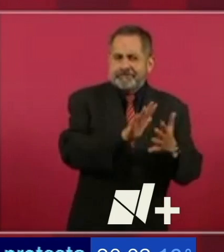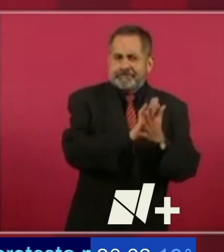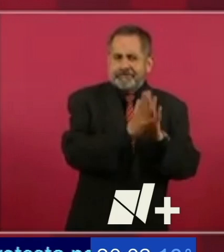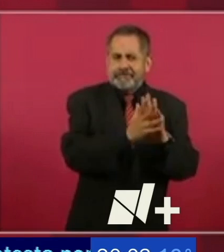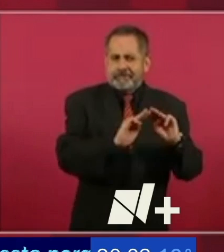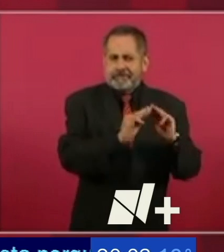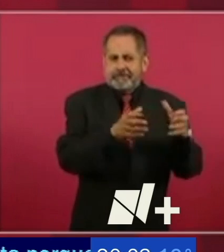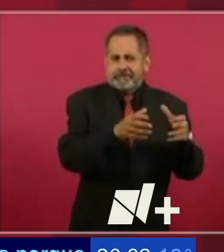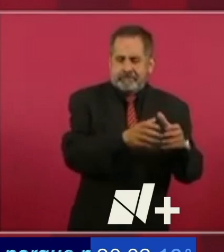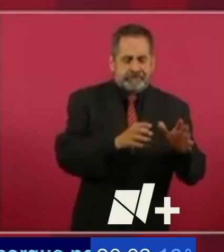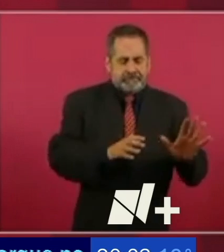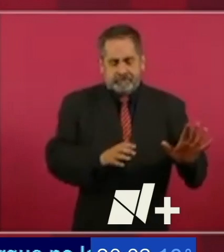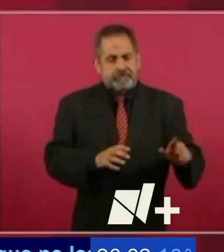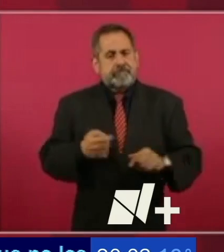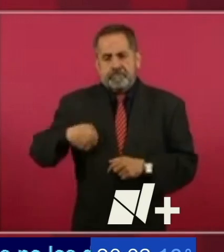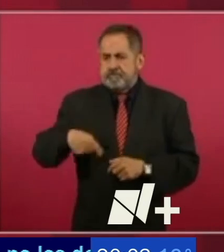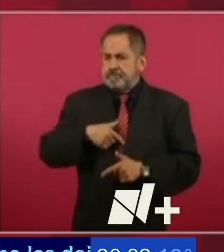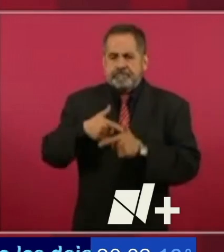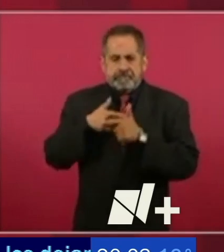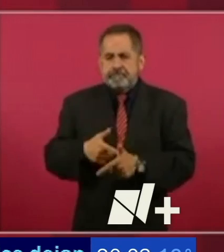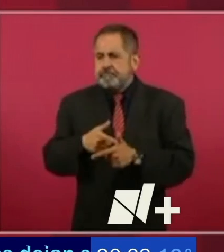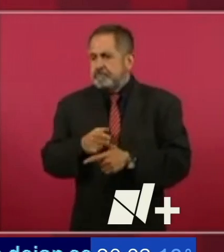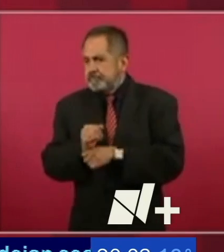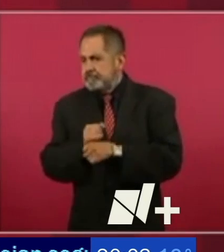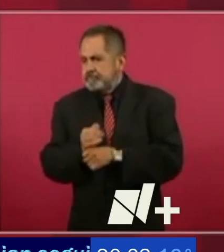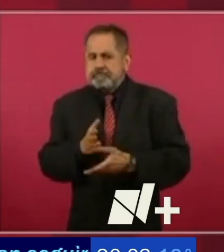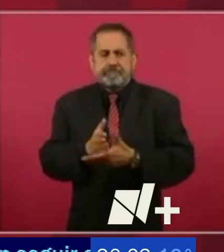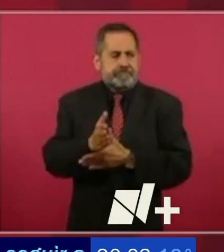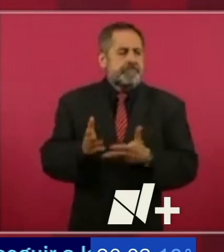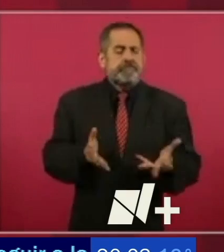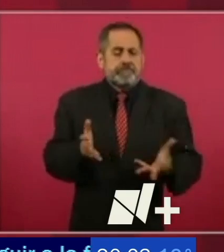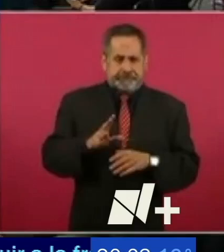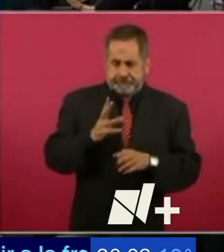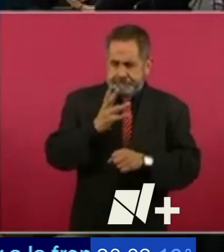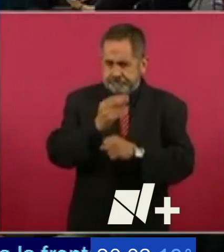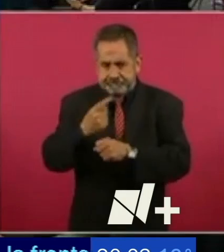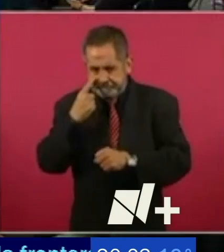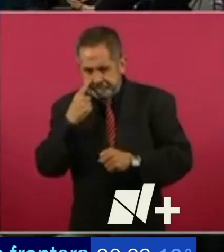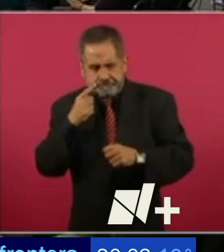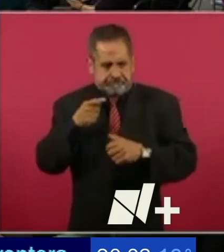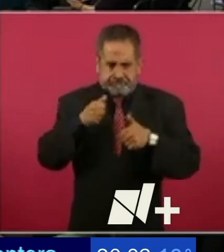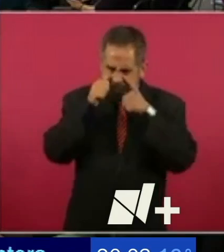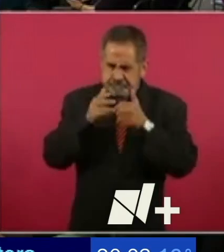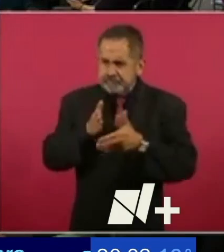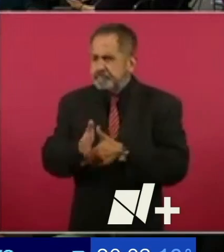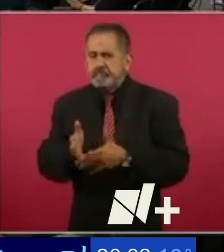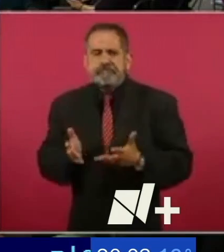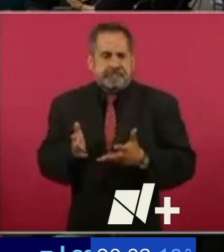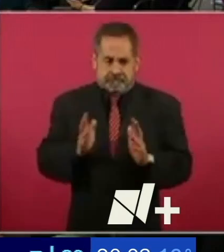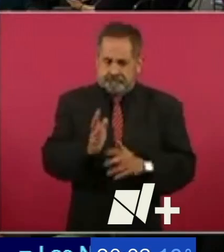su plan nacional en la materia reiteró que la violencia no se puede combatir con